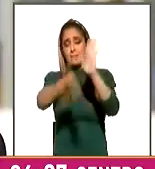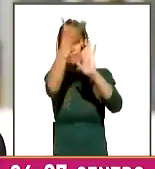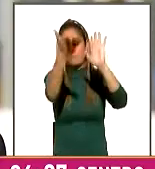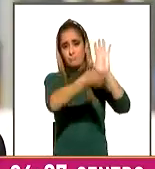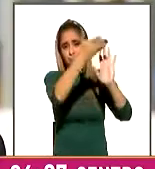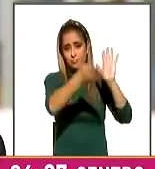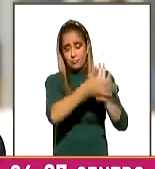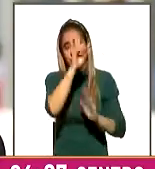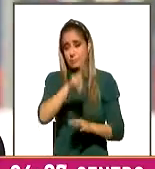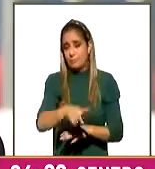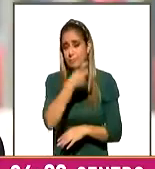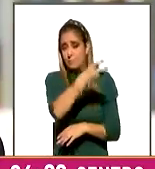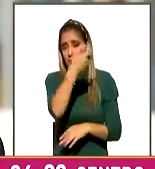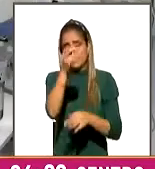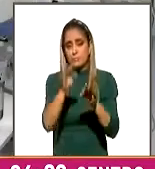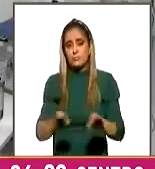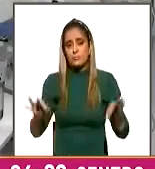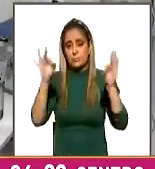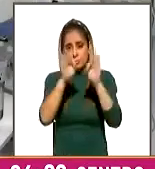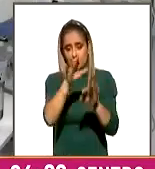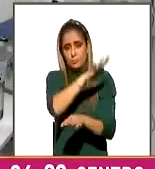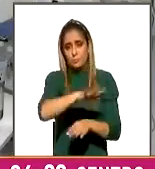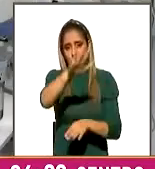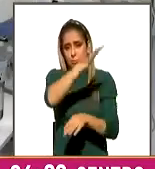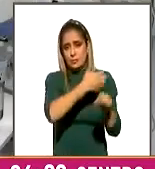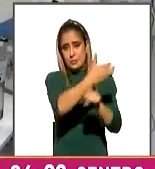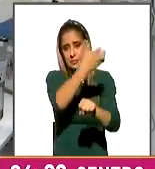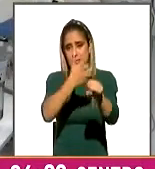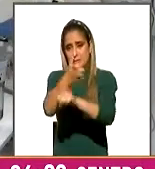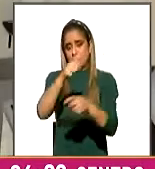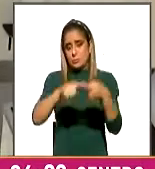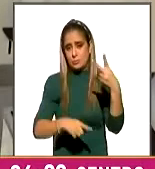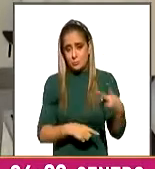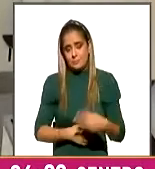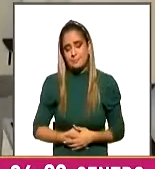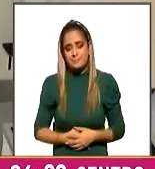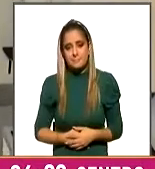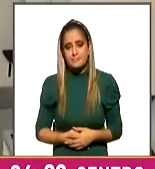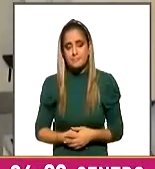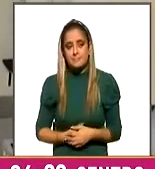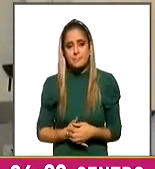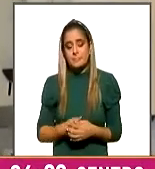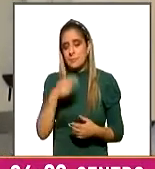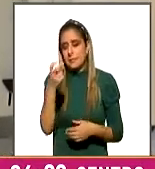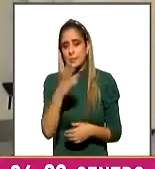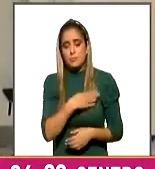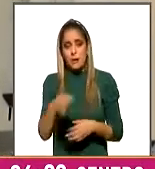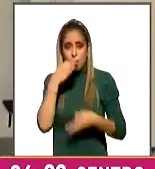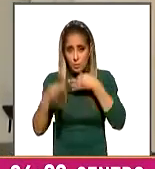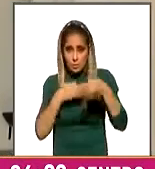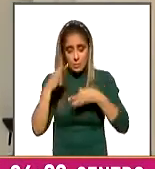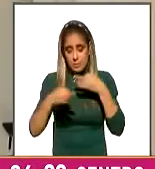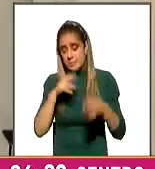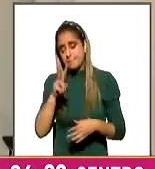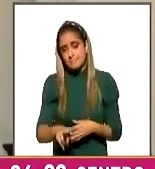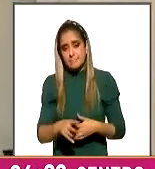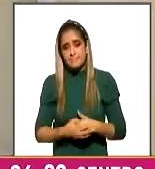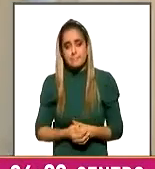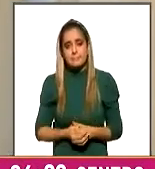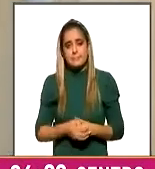familiar, que ya se terminó la obra civil y estamos ya en el proceso de equipamiento para que a finales de enero vamos a